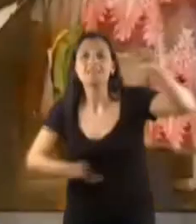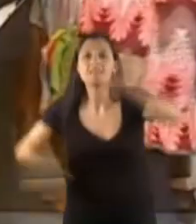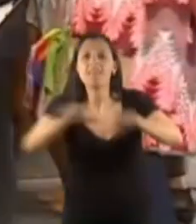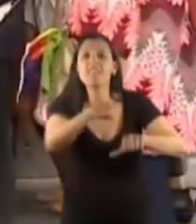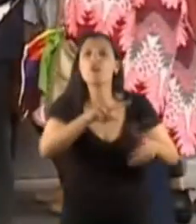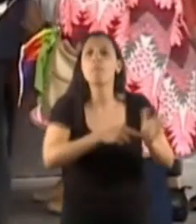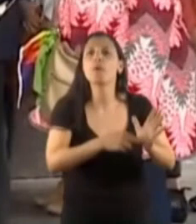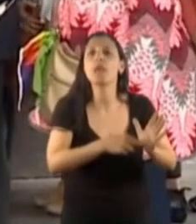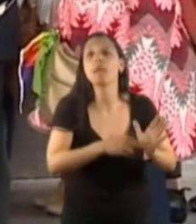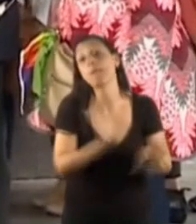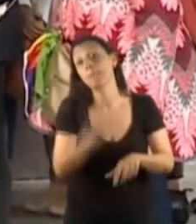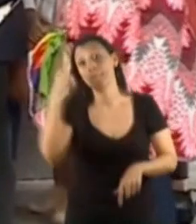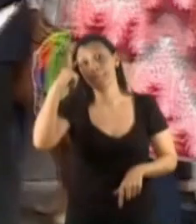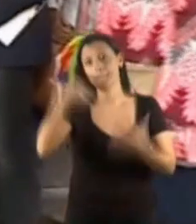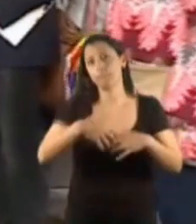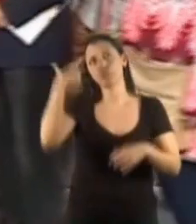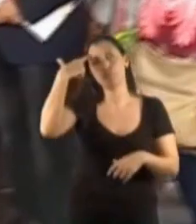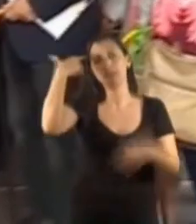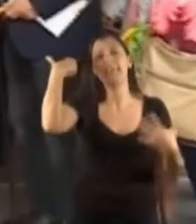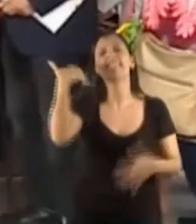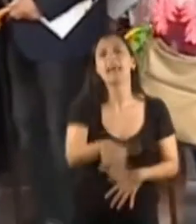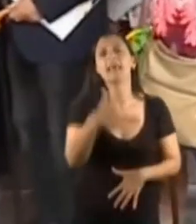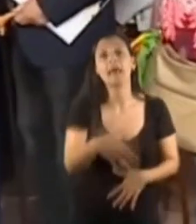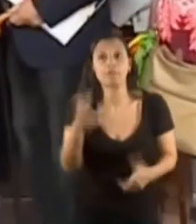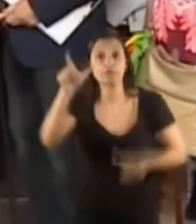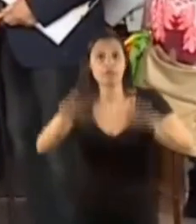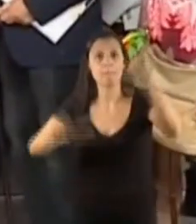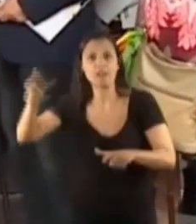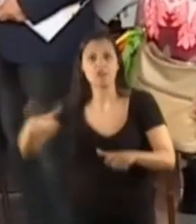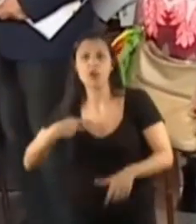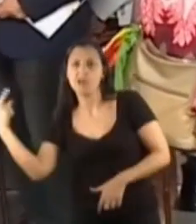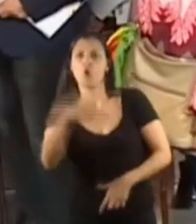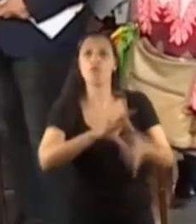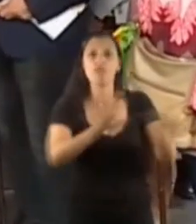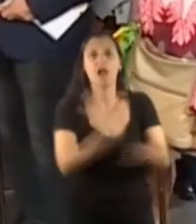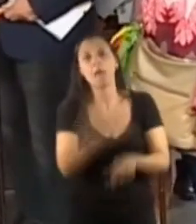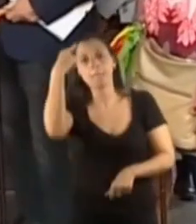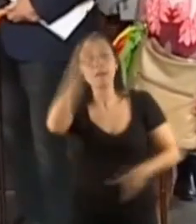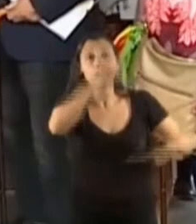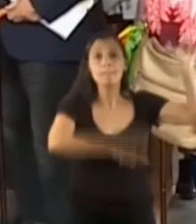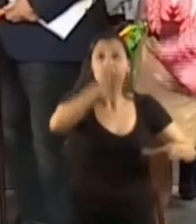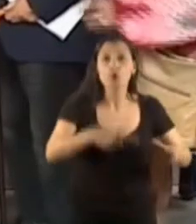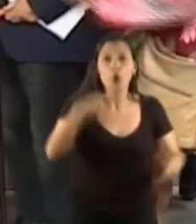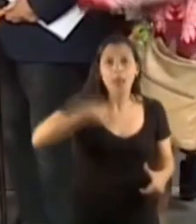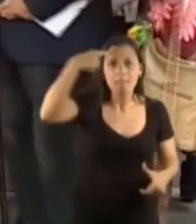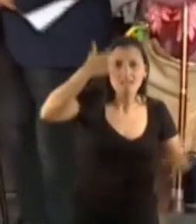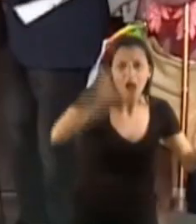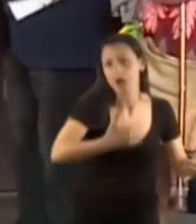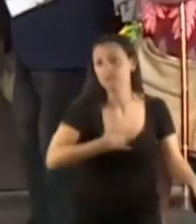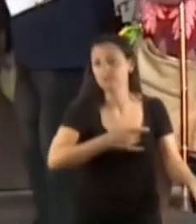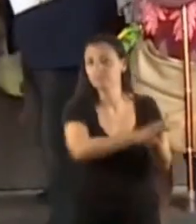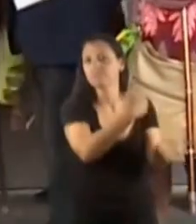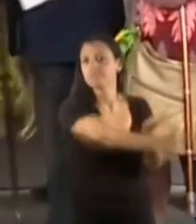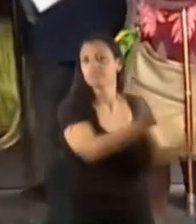y para un fascista nada Es más peligroso que pensar el pensamiento del otro los vuelve